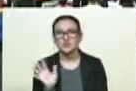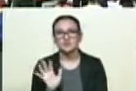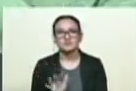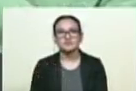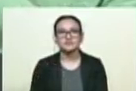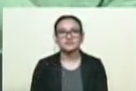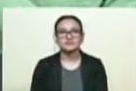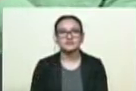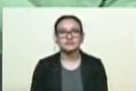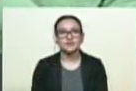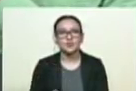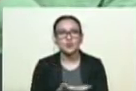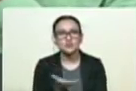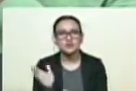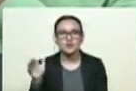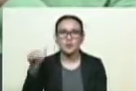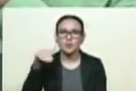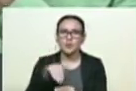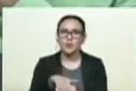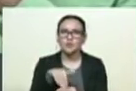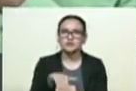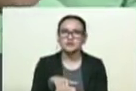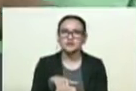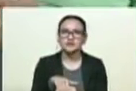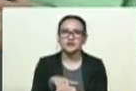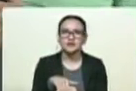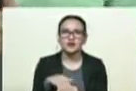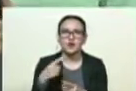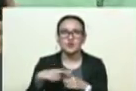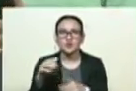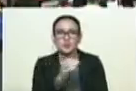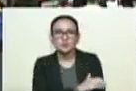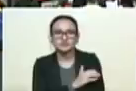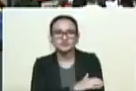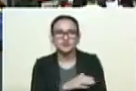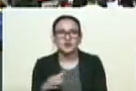Ustedes van a votar por Henry Falcón.